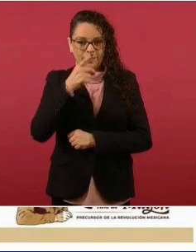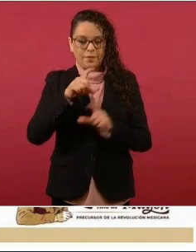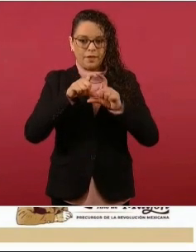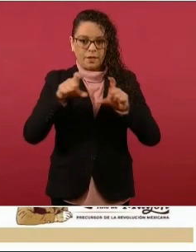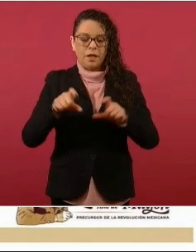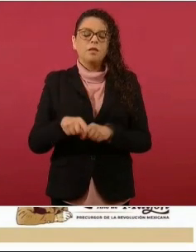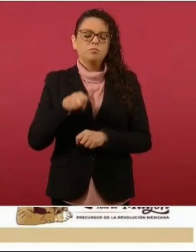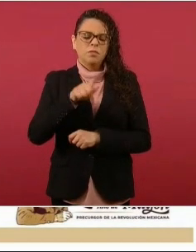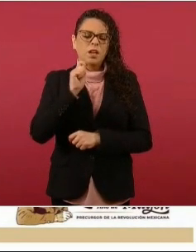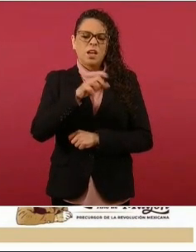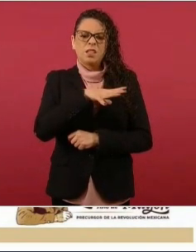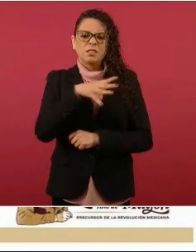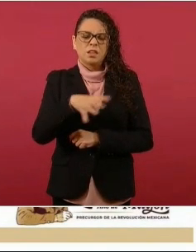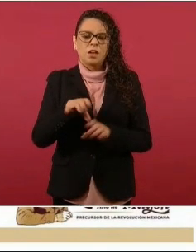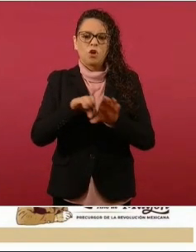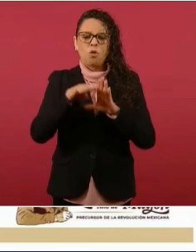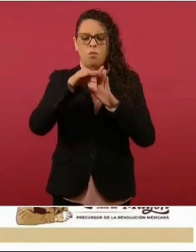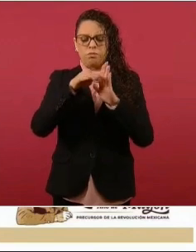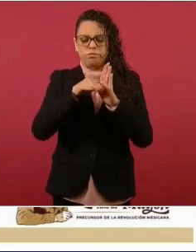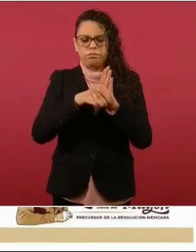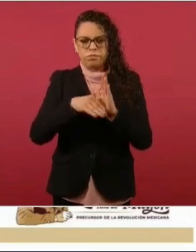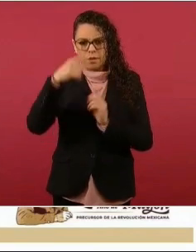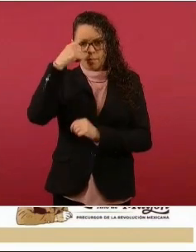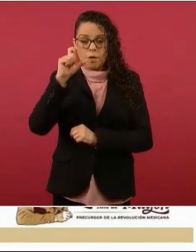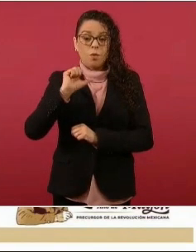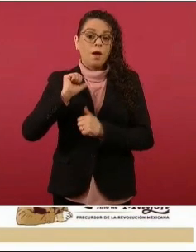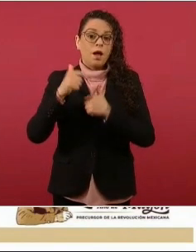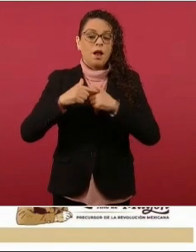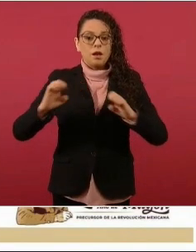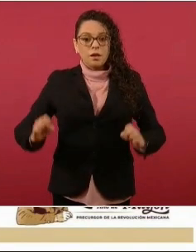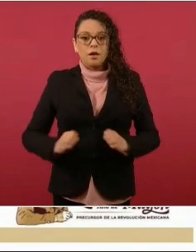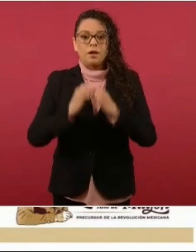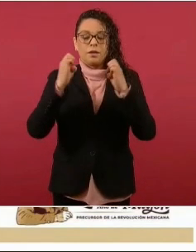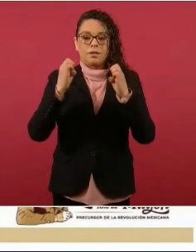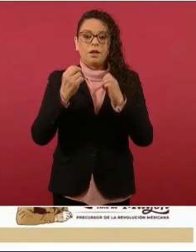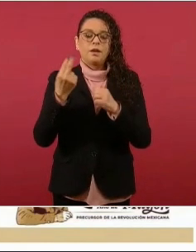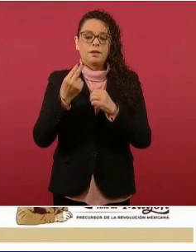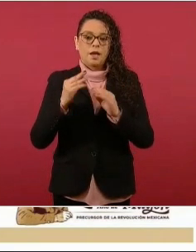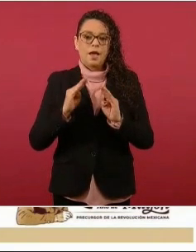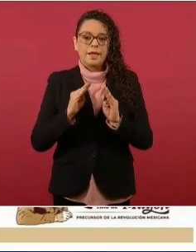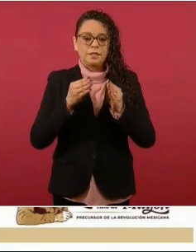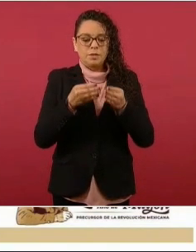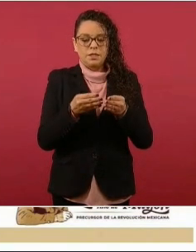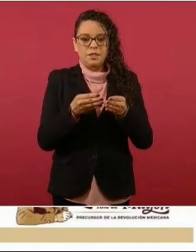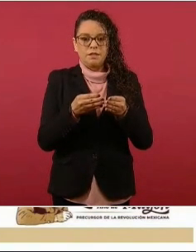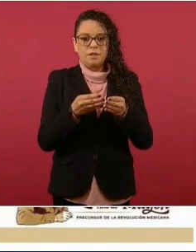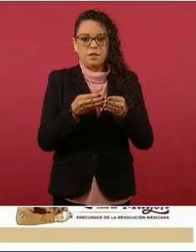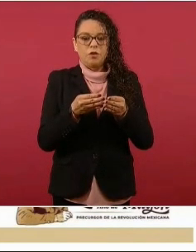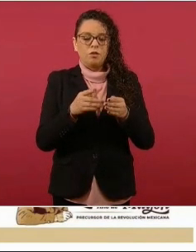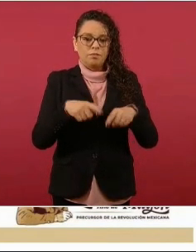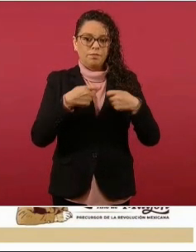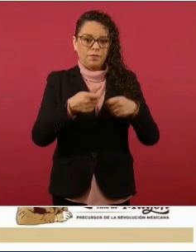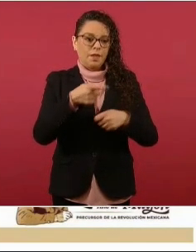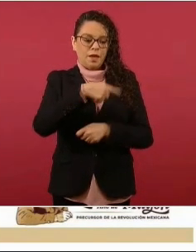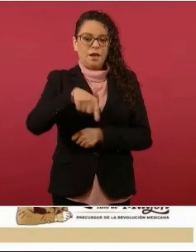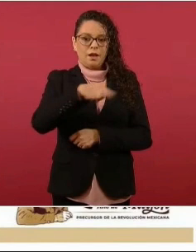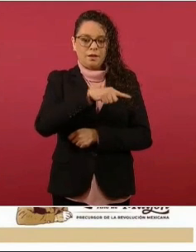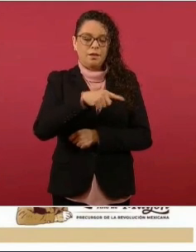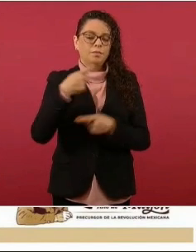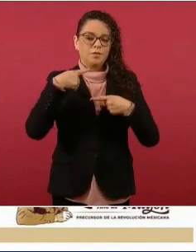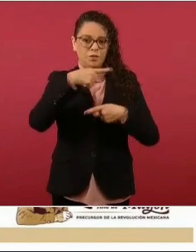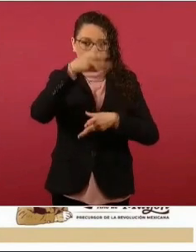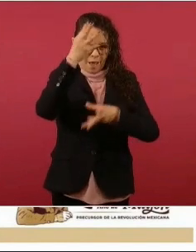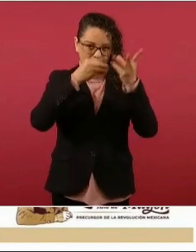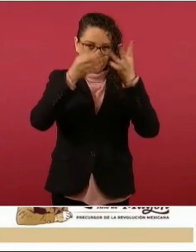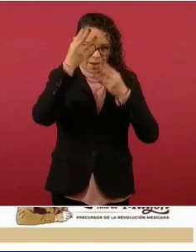las medidas generales para situaciones de emergencia y medidas específicas de los becarios; y desde luego la notificación lo